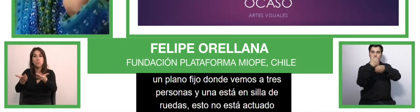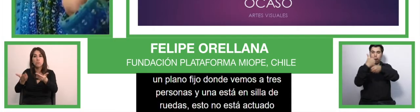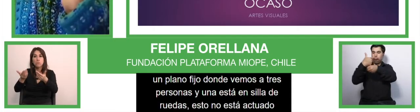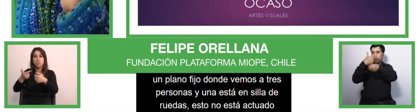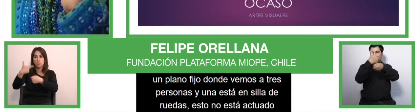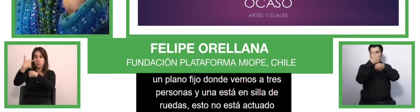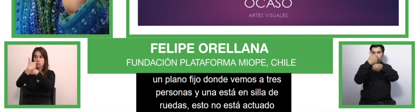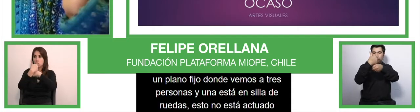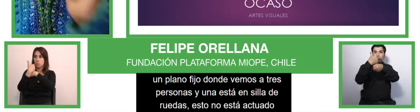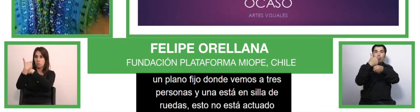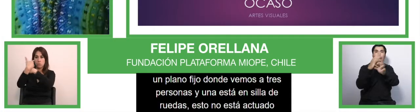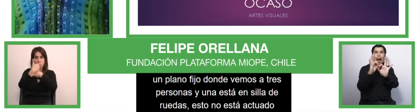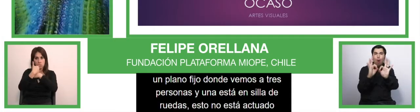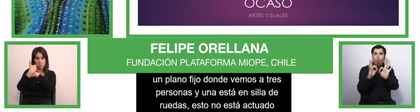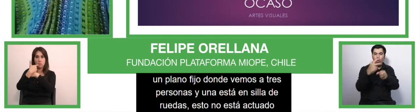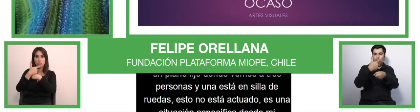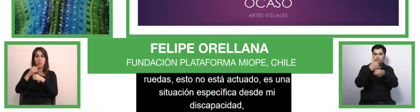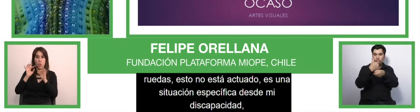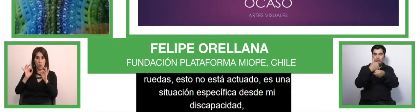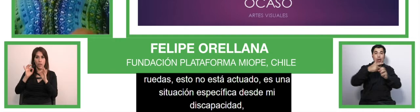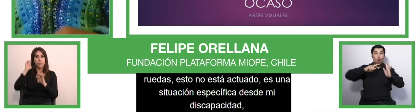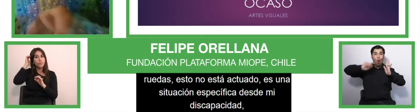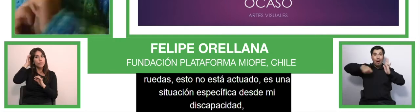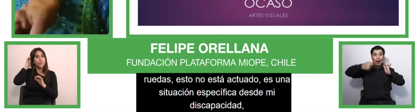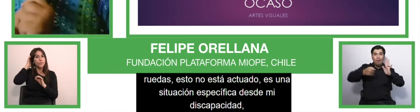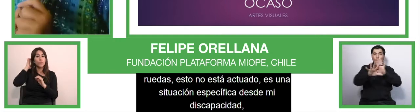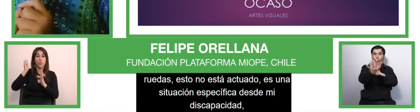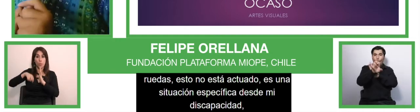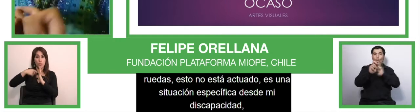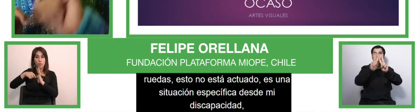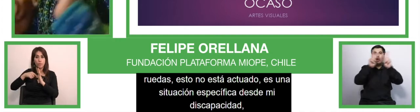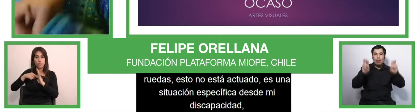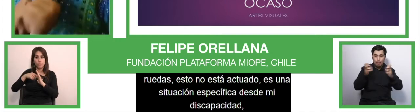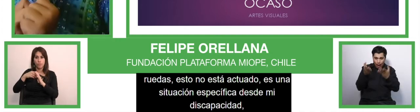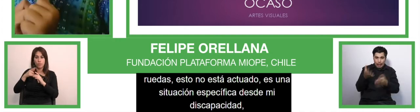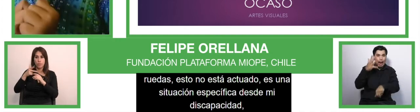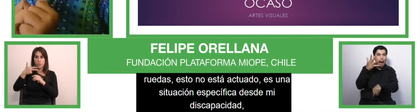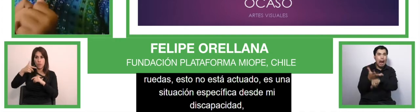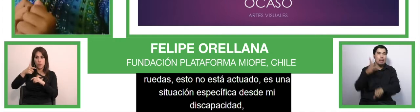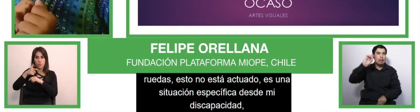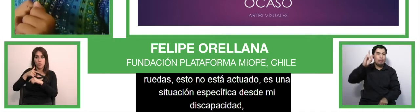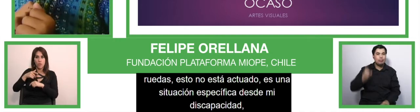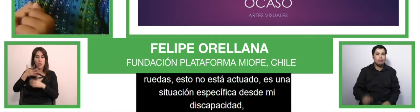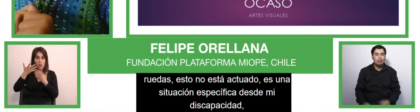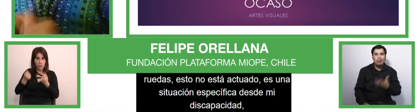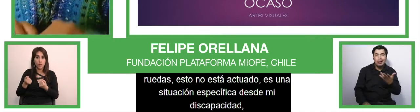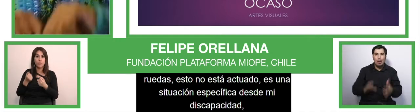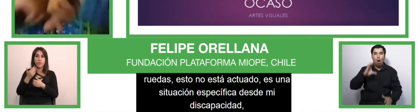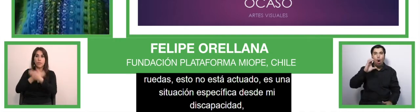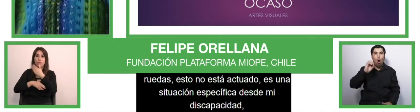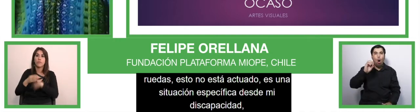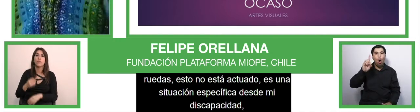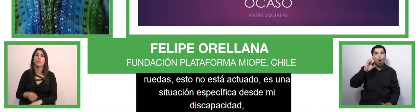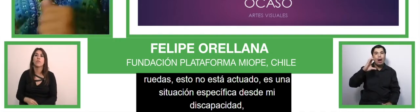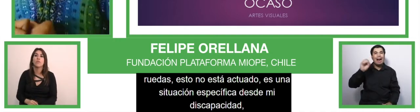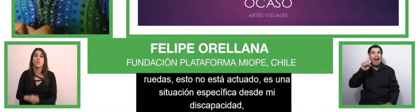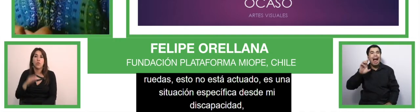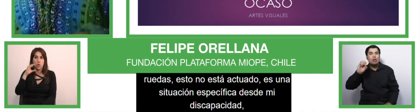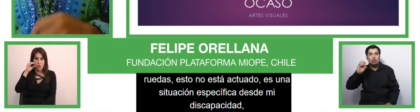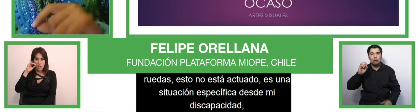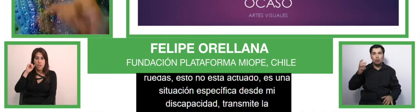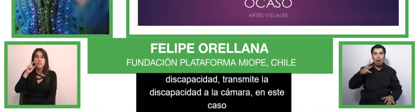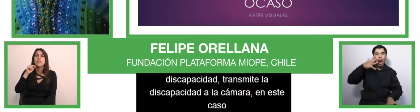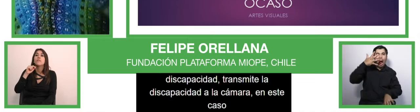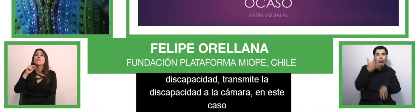una situación donde existe discapacidad. En este caso, y sobre todo en Ocaso, existe una sincronía total